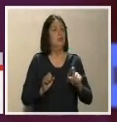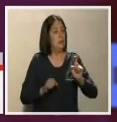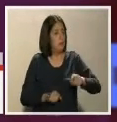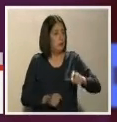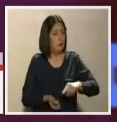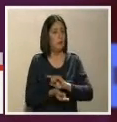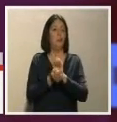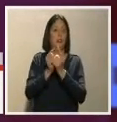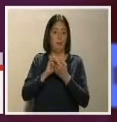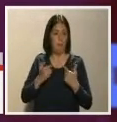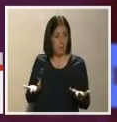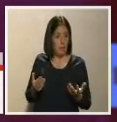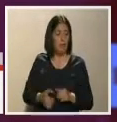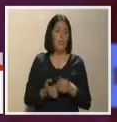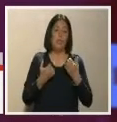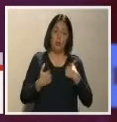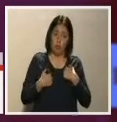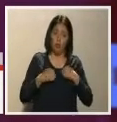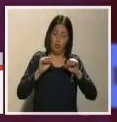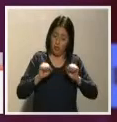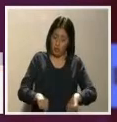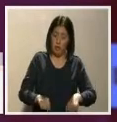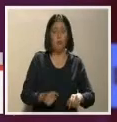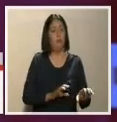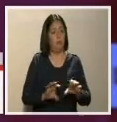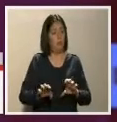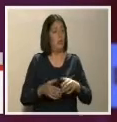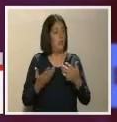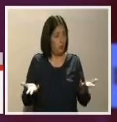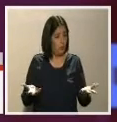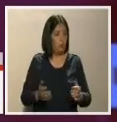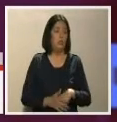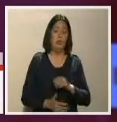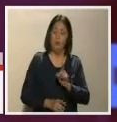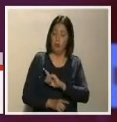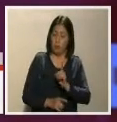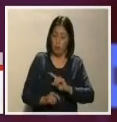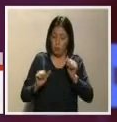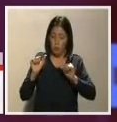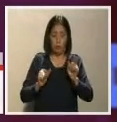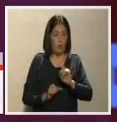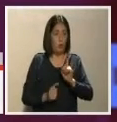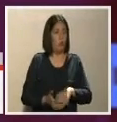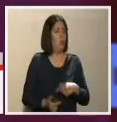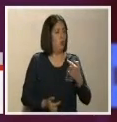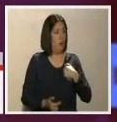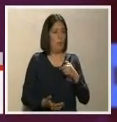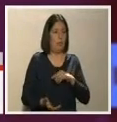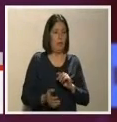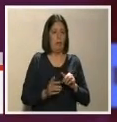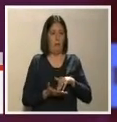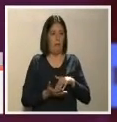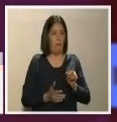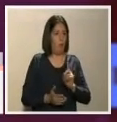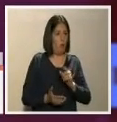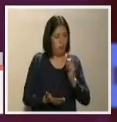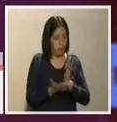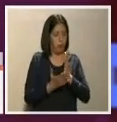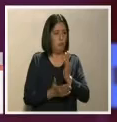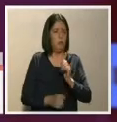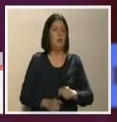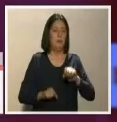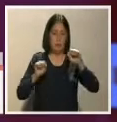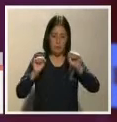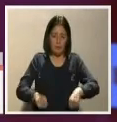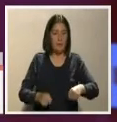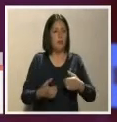tenemos que cambiar y yo estoy dispuesto a hacerlo sin duda alguna. No me temblará la mano en hacerlo. Pero